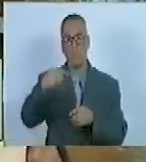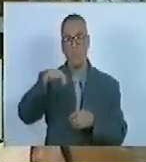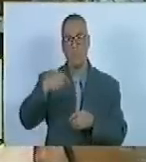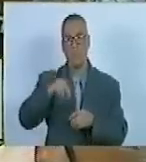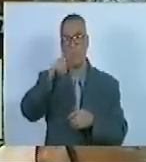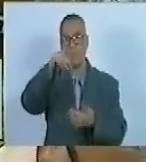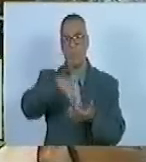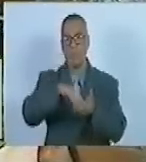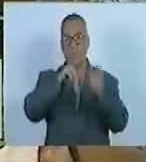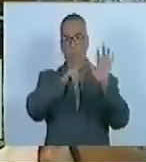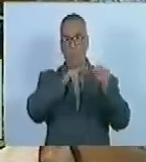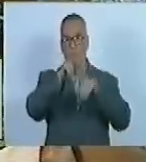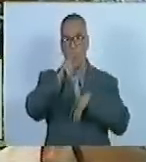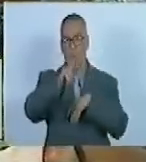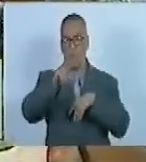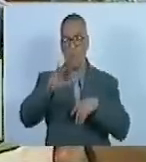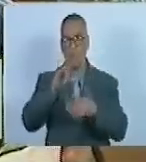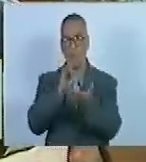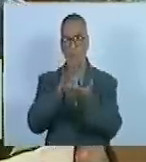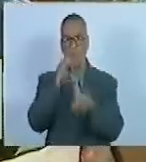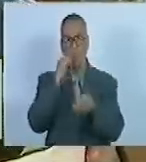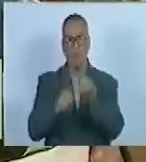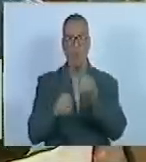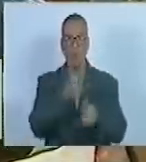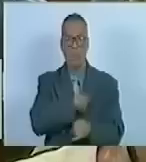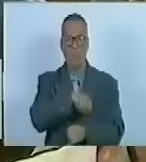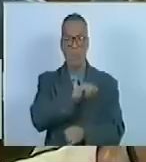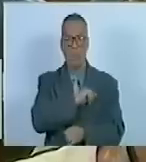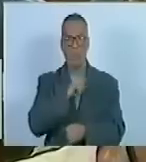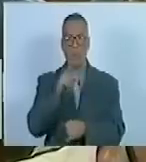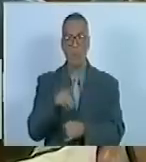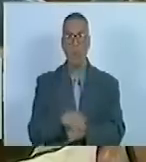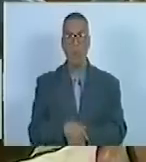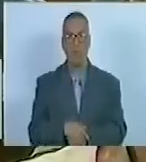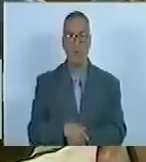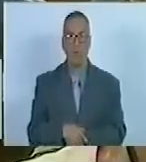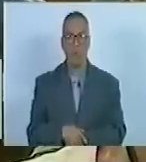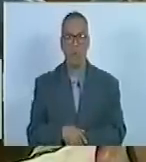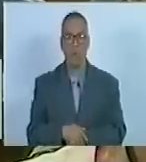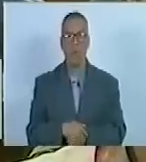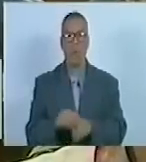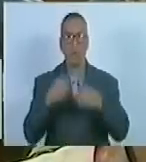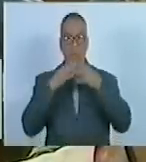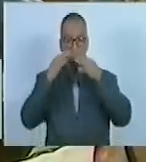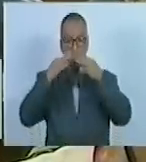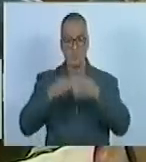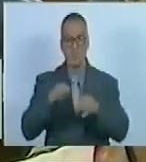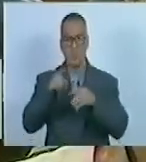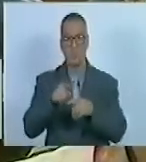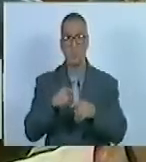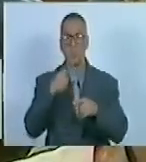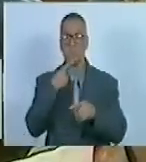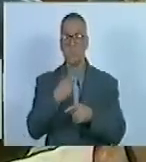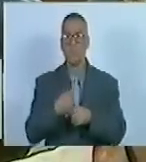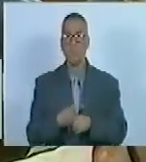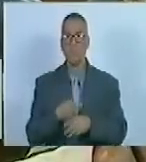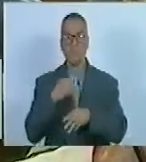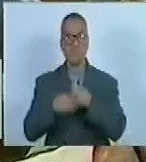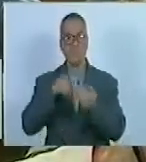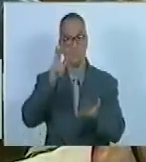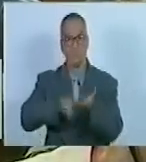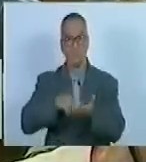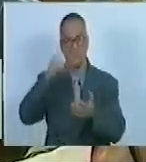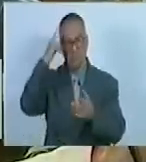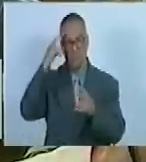de 1823 la expulsión del último de los españoles y definitivamente declarar y aceptar